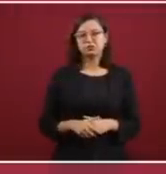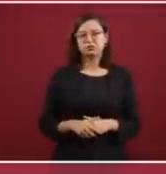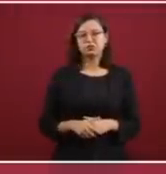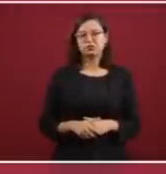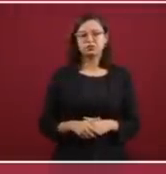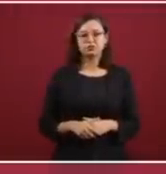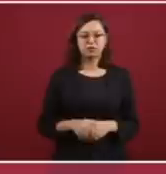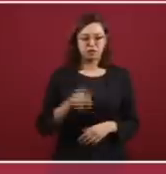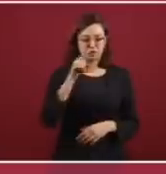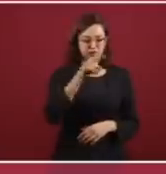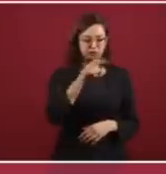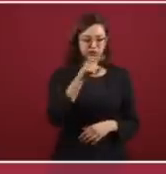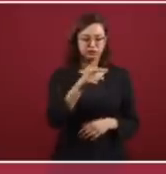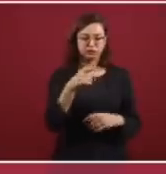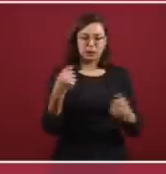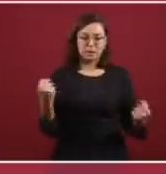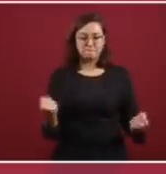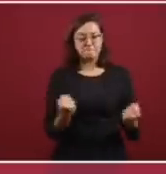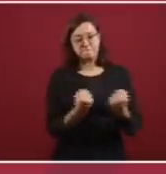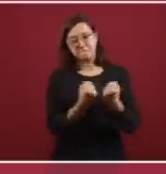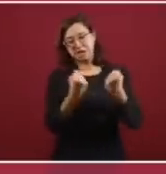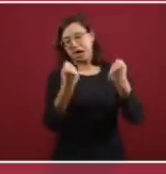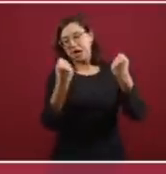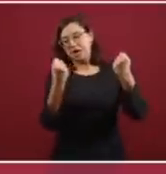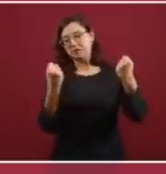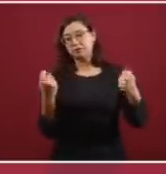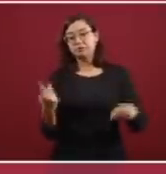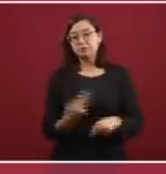un enfrentamiento que causó